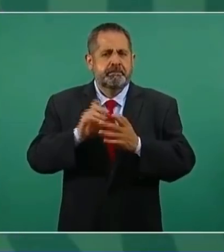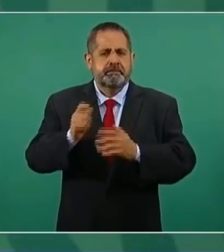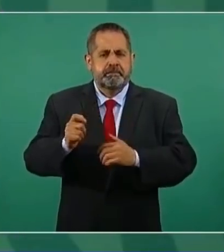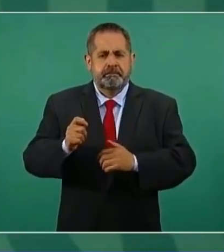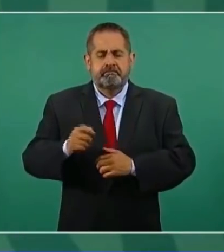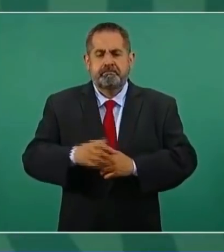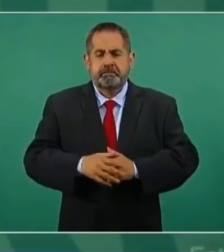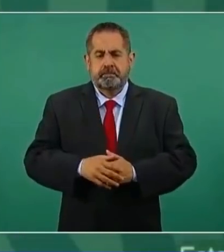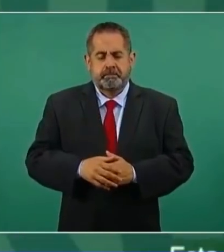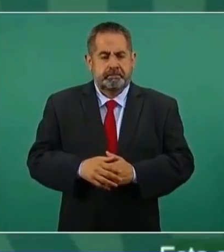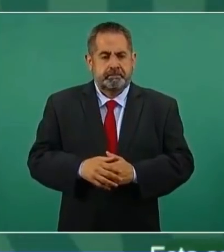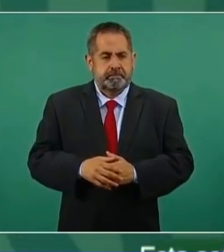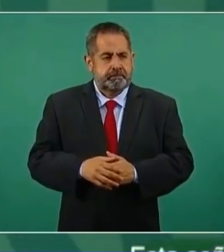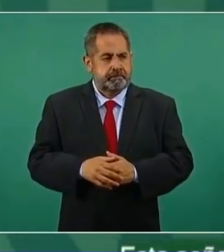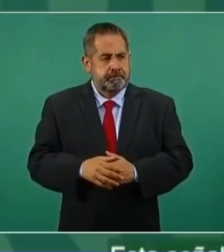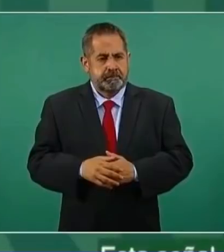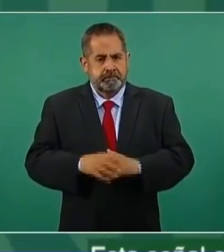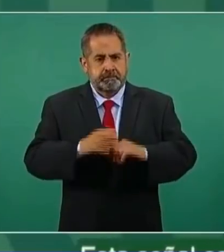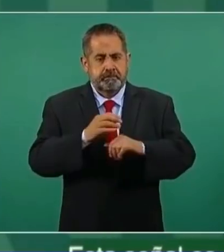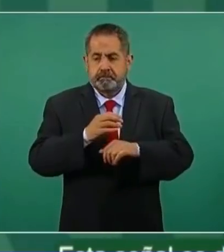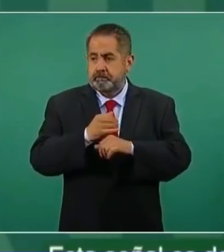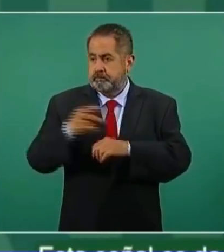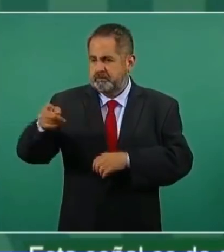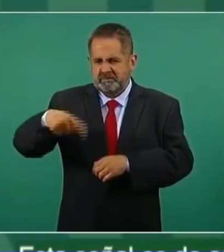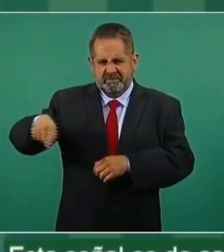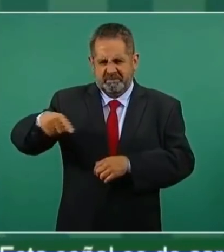una información que nos pidieron